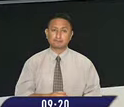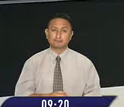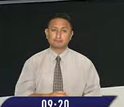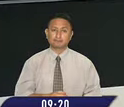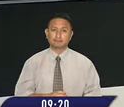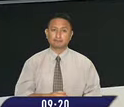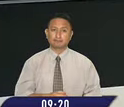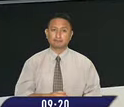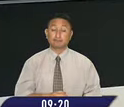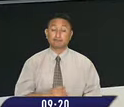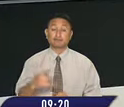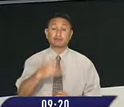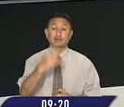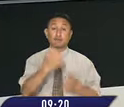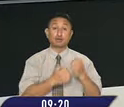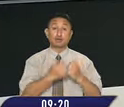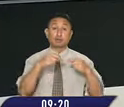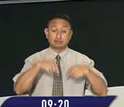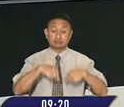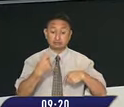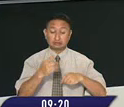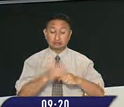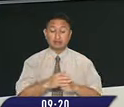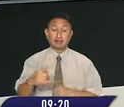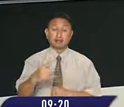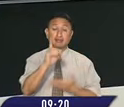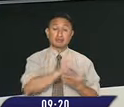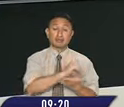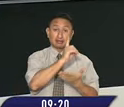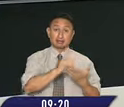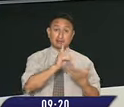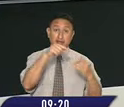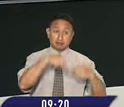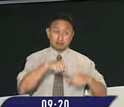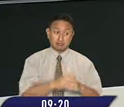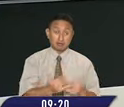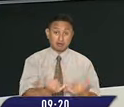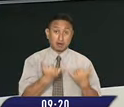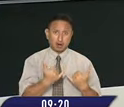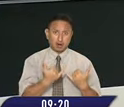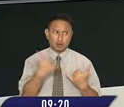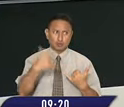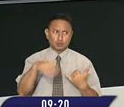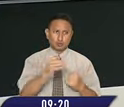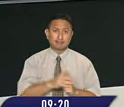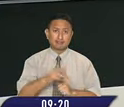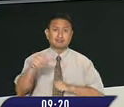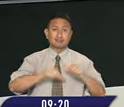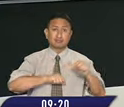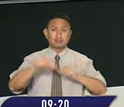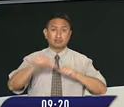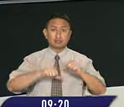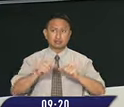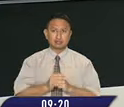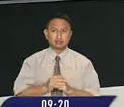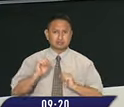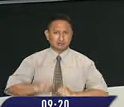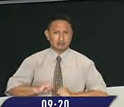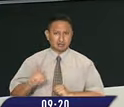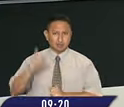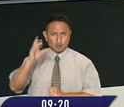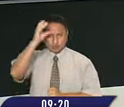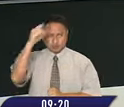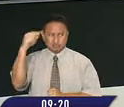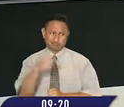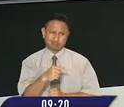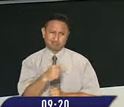La inestabilidad financiera y por ende el futuro del Ballet Ecuatoriano de Cámara deja entrever una administración que es cuestionada por el sector cultural.